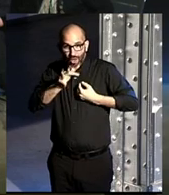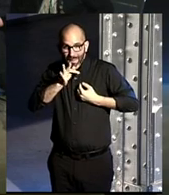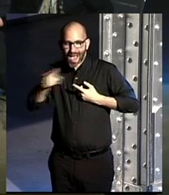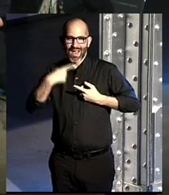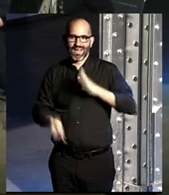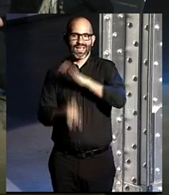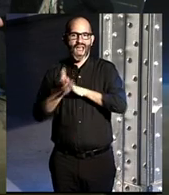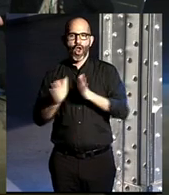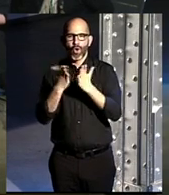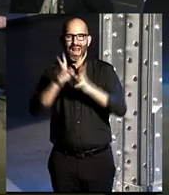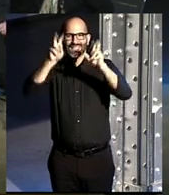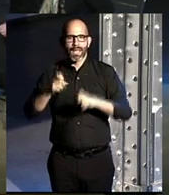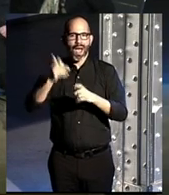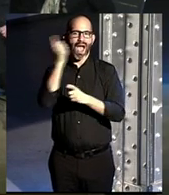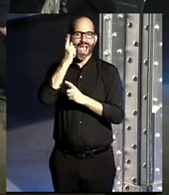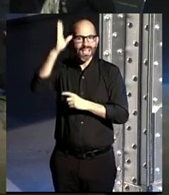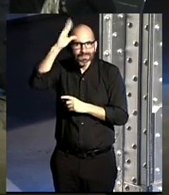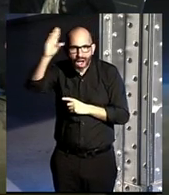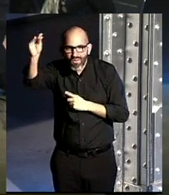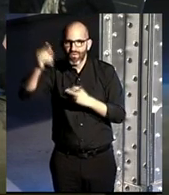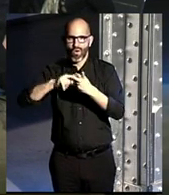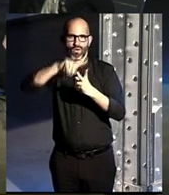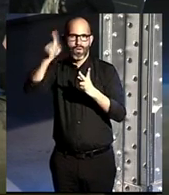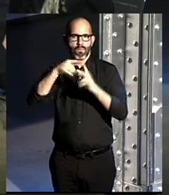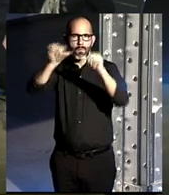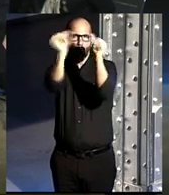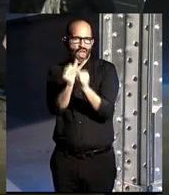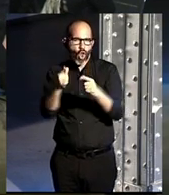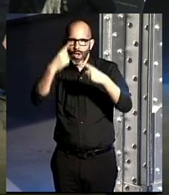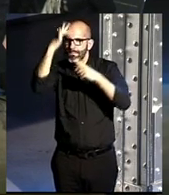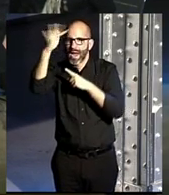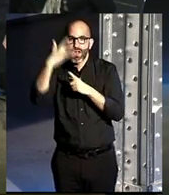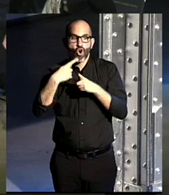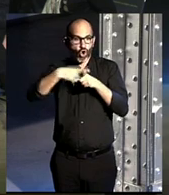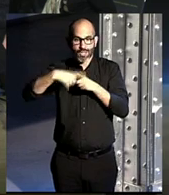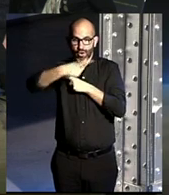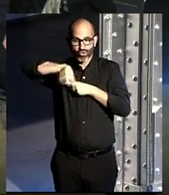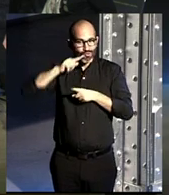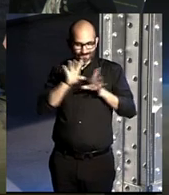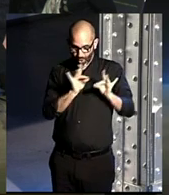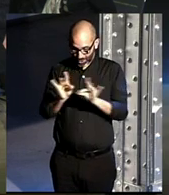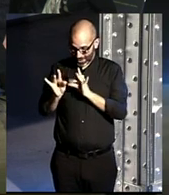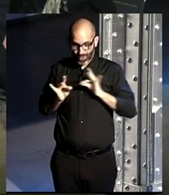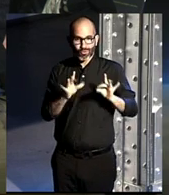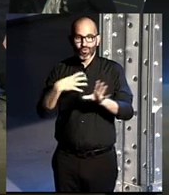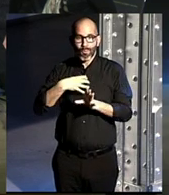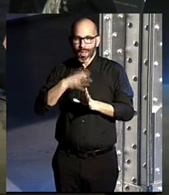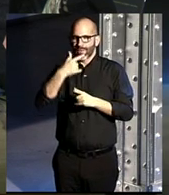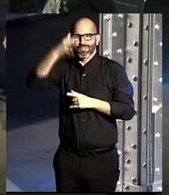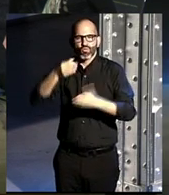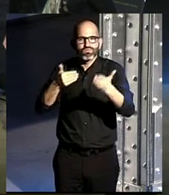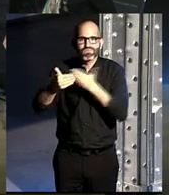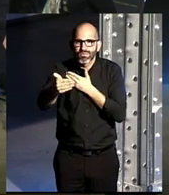de smartphone o lo que quieras, que no podemos imaginar, ¿no? De cosas que no vemos hoy cada día. Sí. Siempre es lo mismo. A